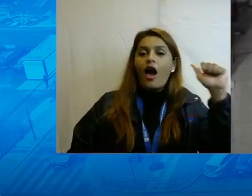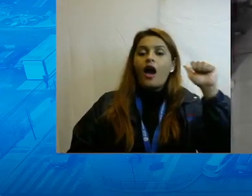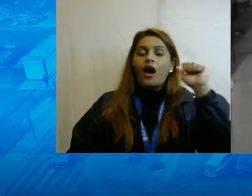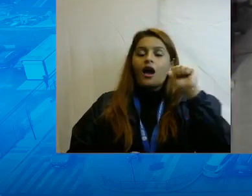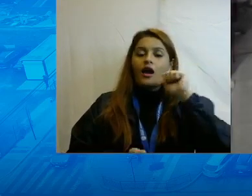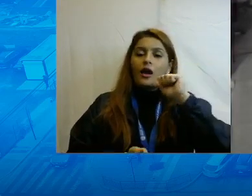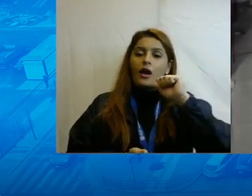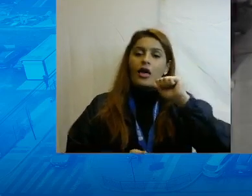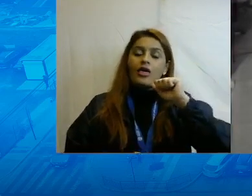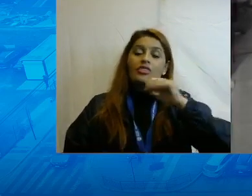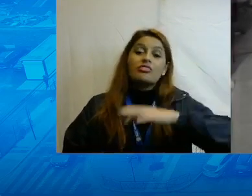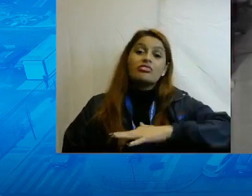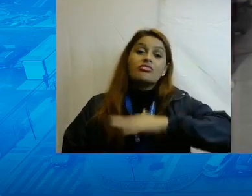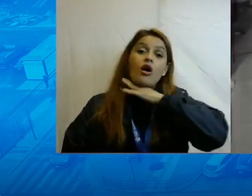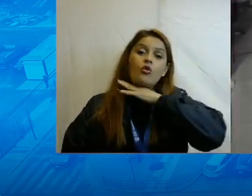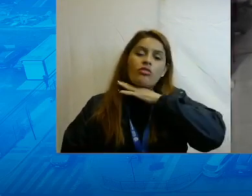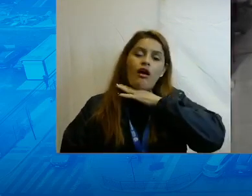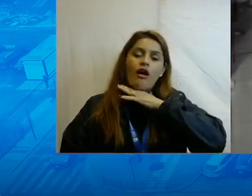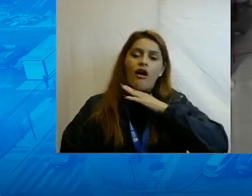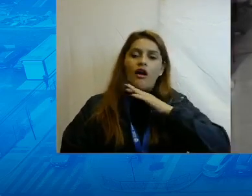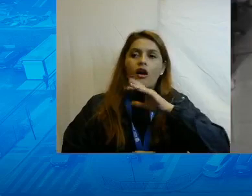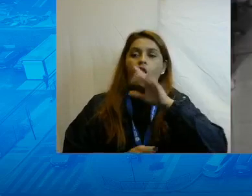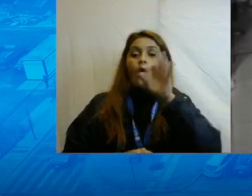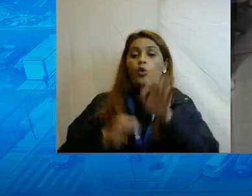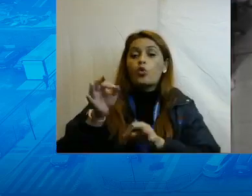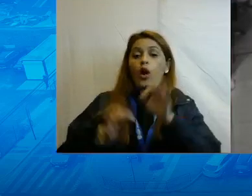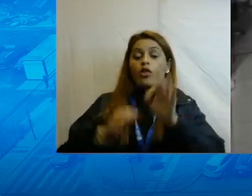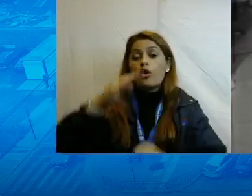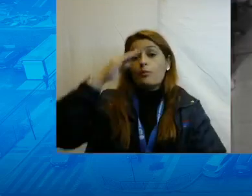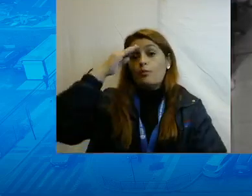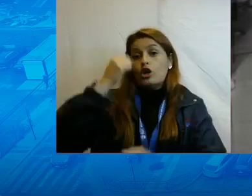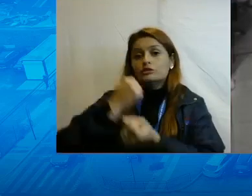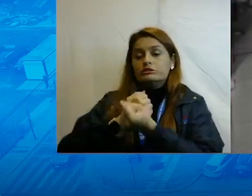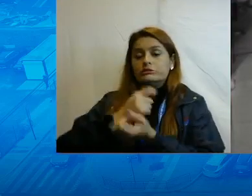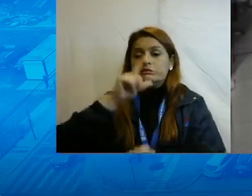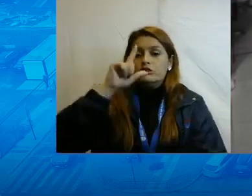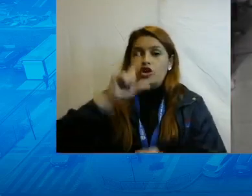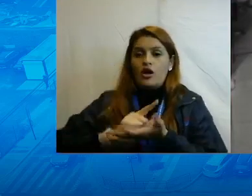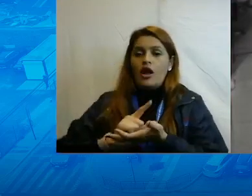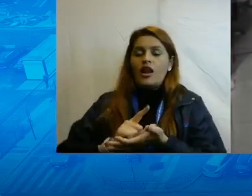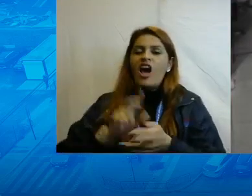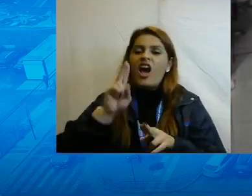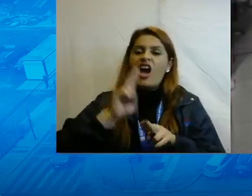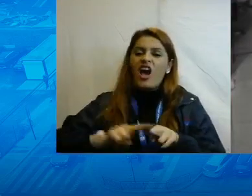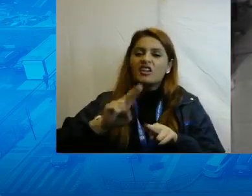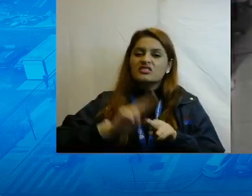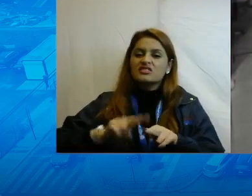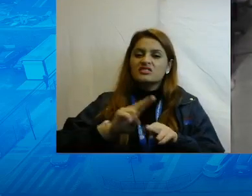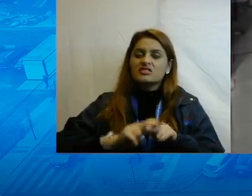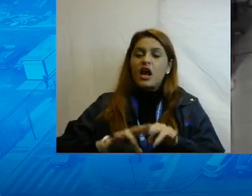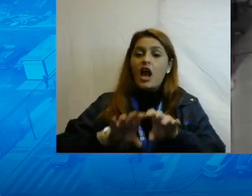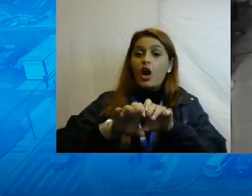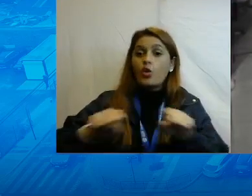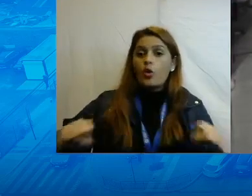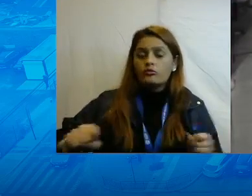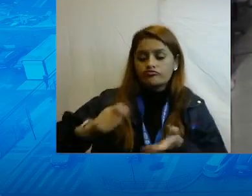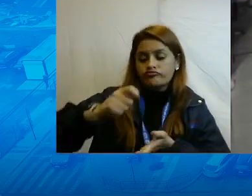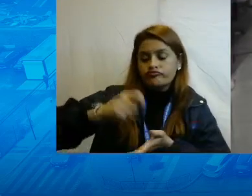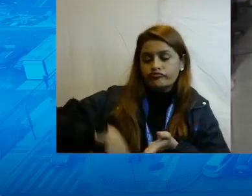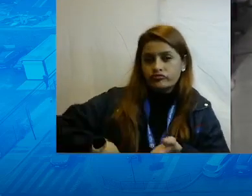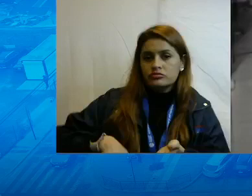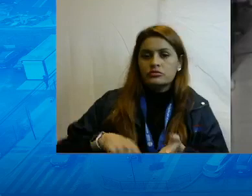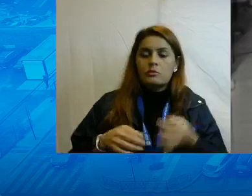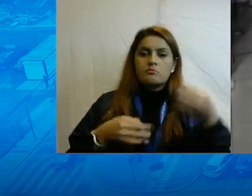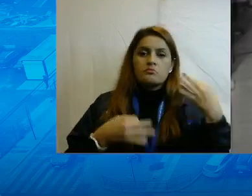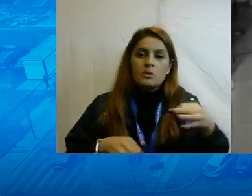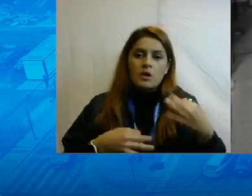local respectivo. En lo que diga relación con la creación de los convenios, de los formularios y los